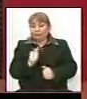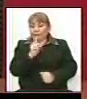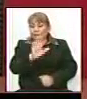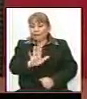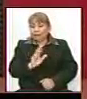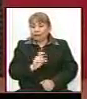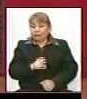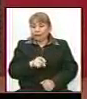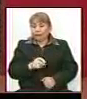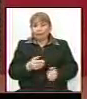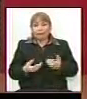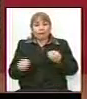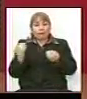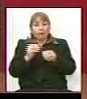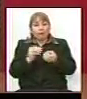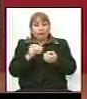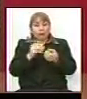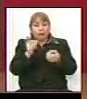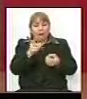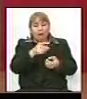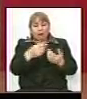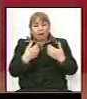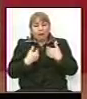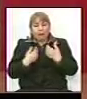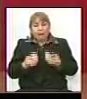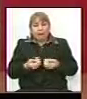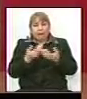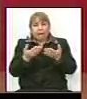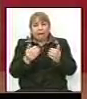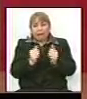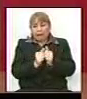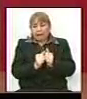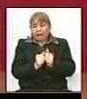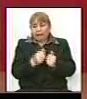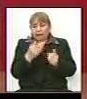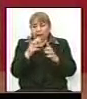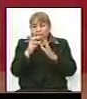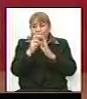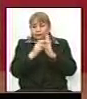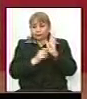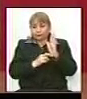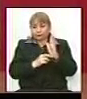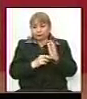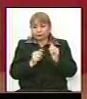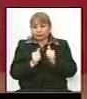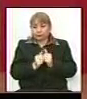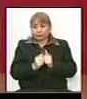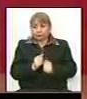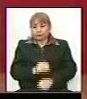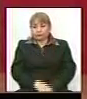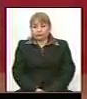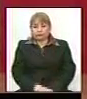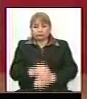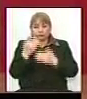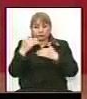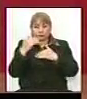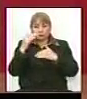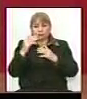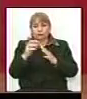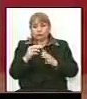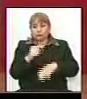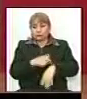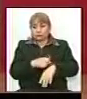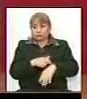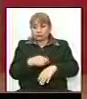necesidades, cuáles son los aportes que ustedes pueden dar para poder lograr un proyecto en el mediano plazo